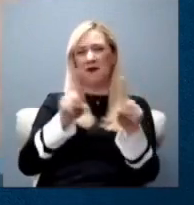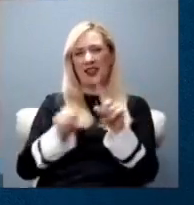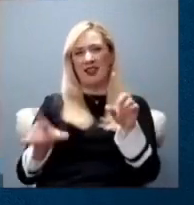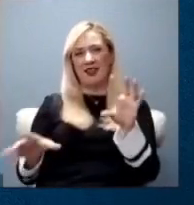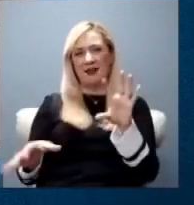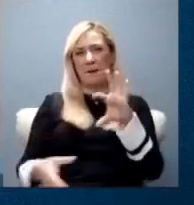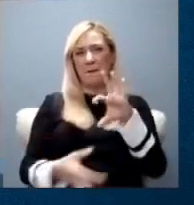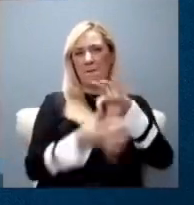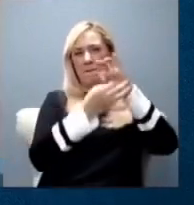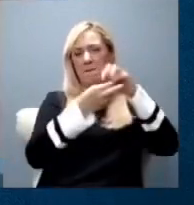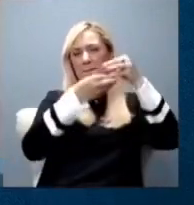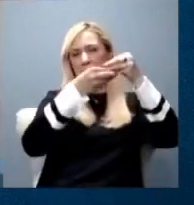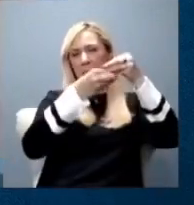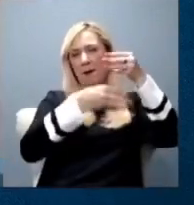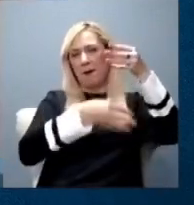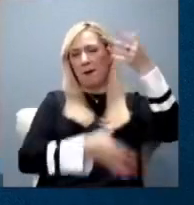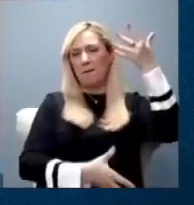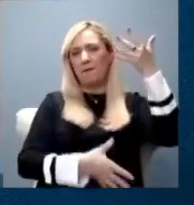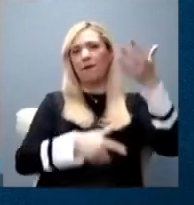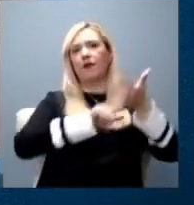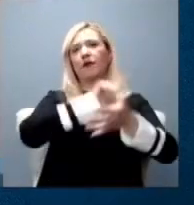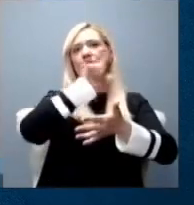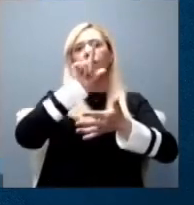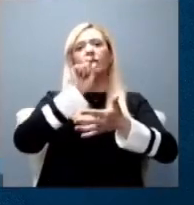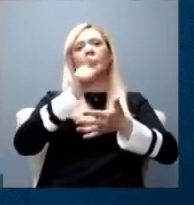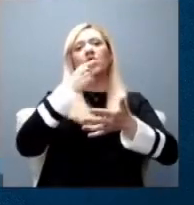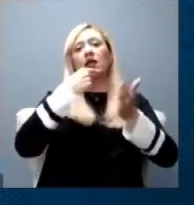de la Declaración, digamos, Universal de los Derechos Humanos en